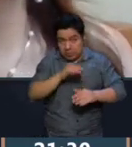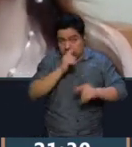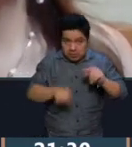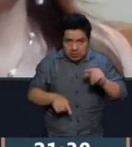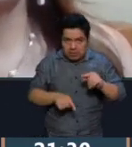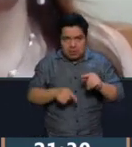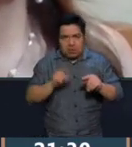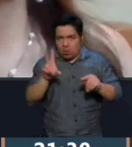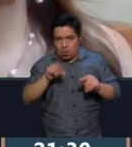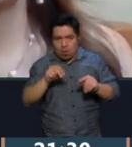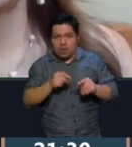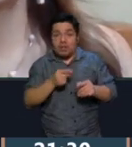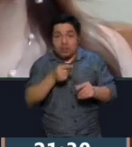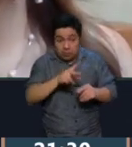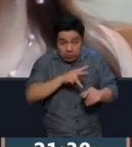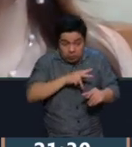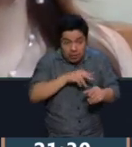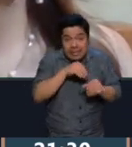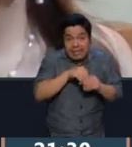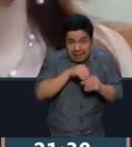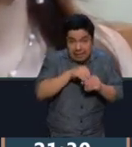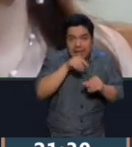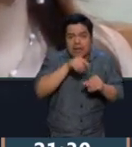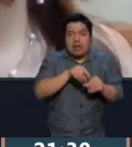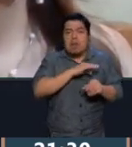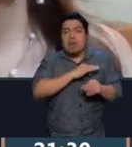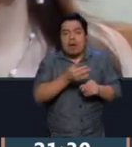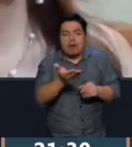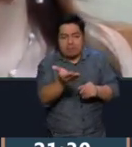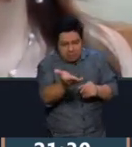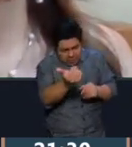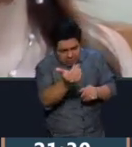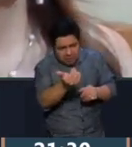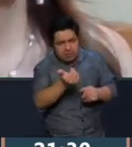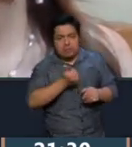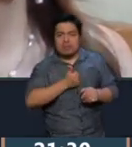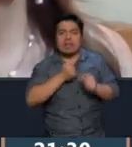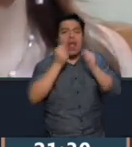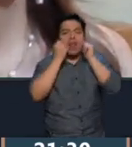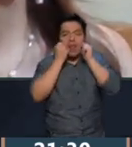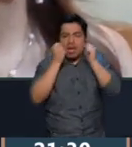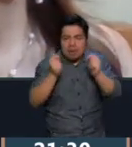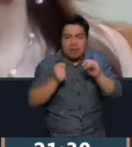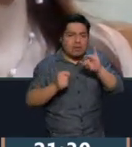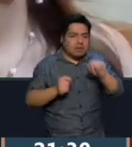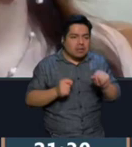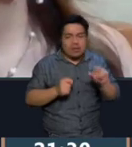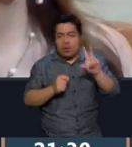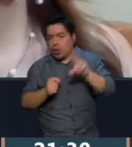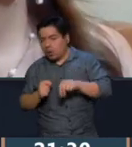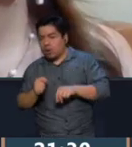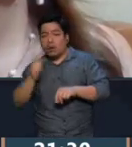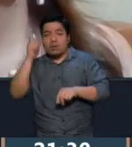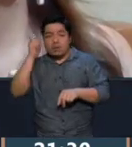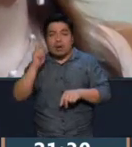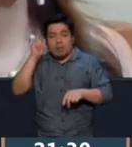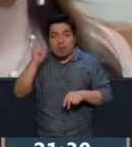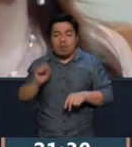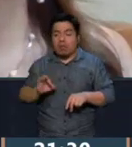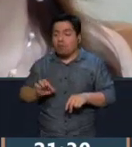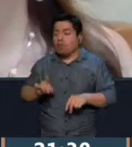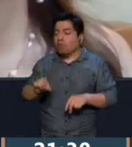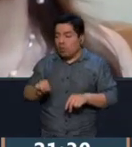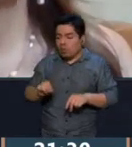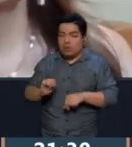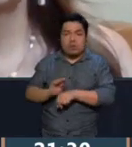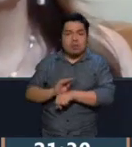la garantía de que quienes tienen sus cuentas podrán exigir sus recursos sin importar si son parte del Fondo de Pensiones para el Bienestar o